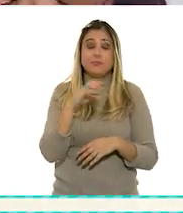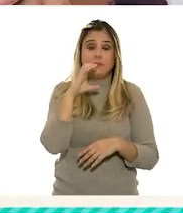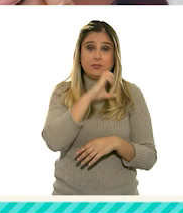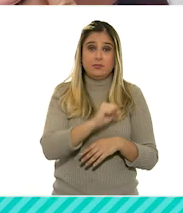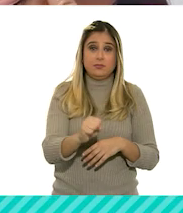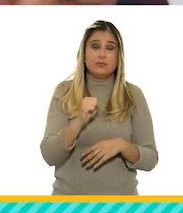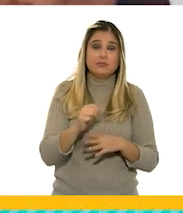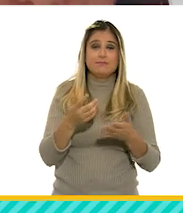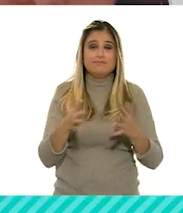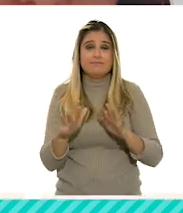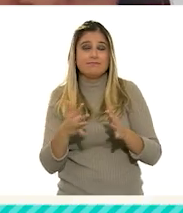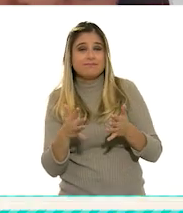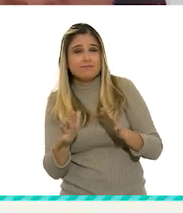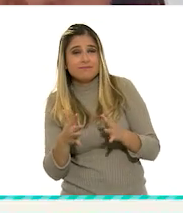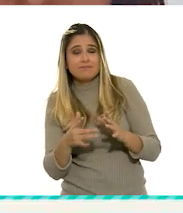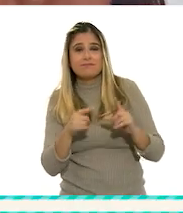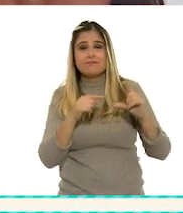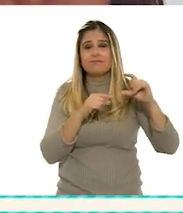Esta abarca